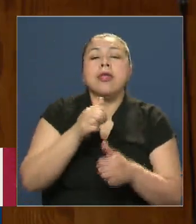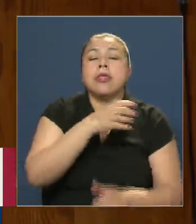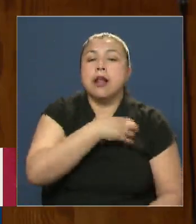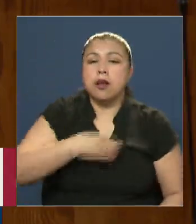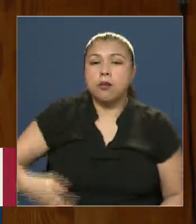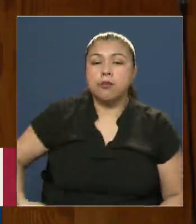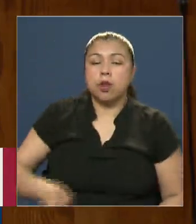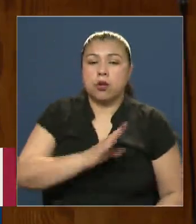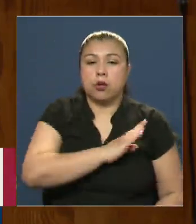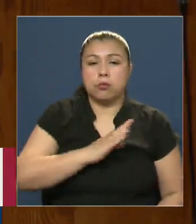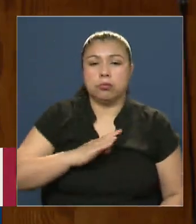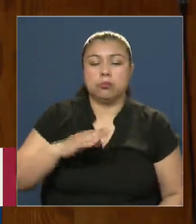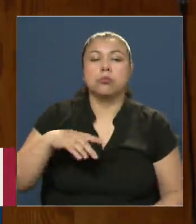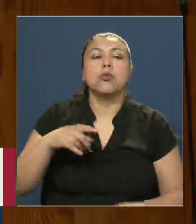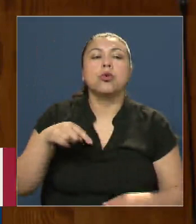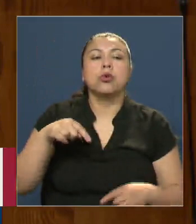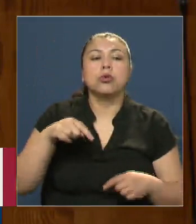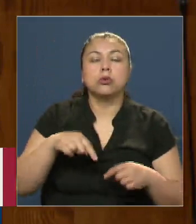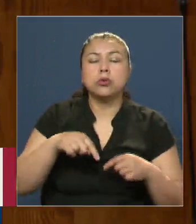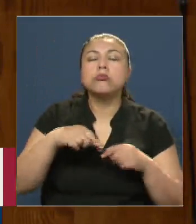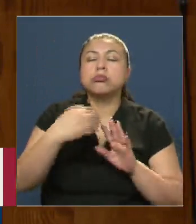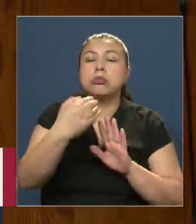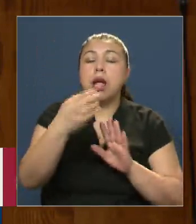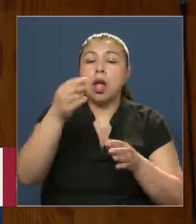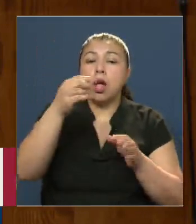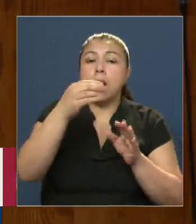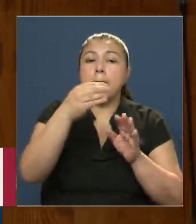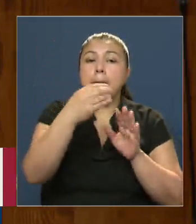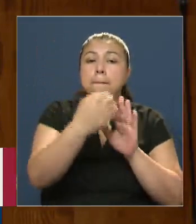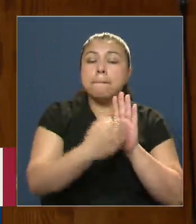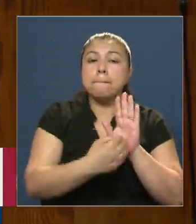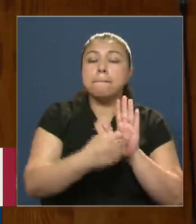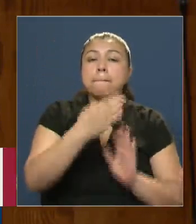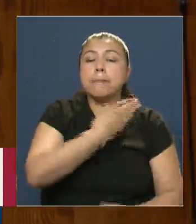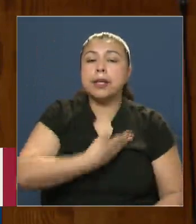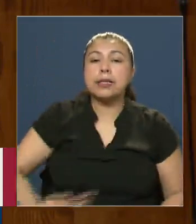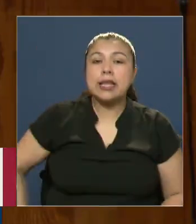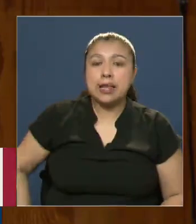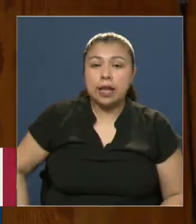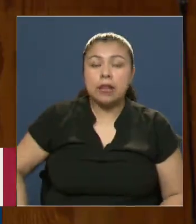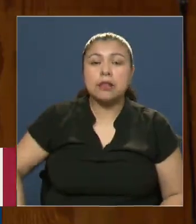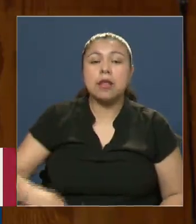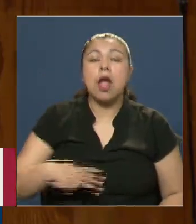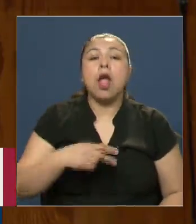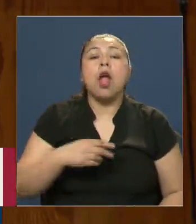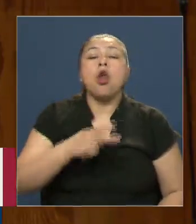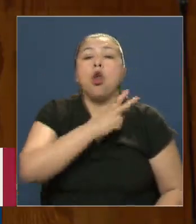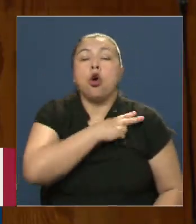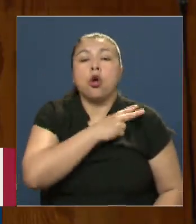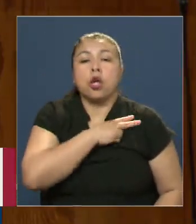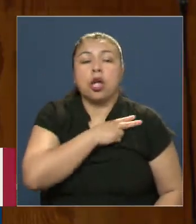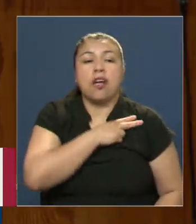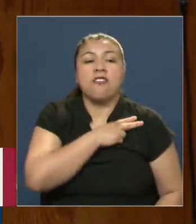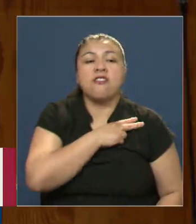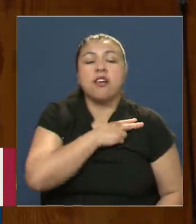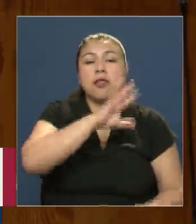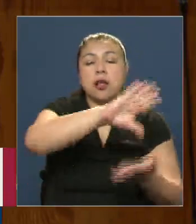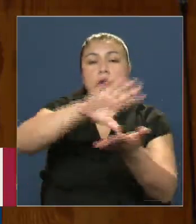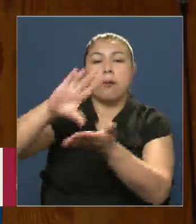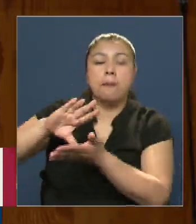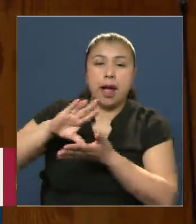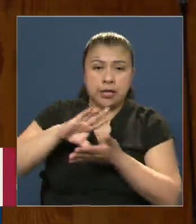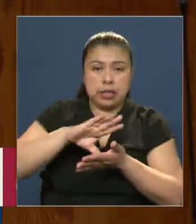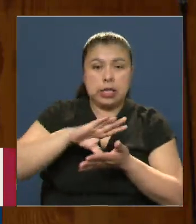los miembros del Comité Ejecutivo, entre los que se incluye el Presidente de la Organización, los jefes de delegación de los países miembros y